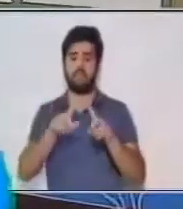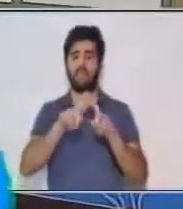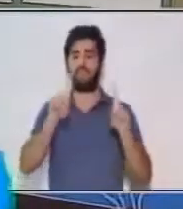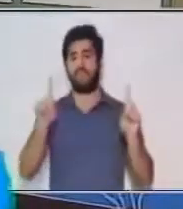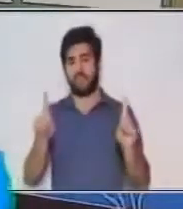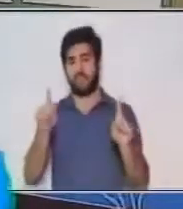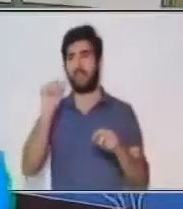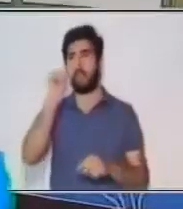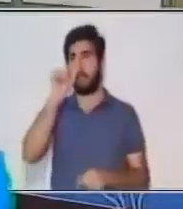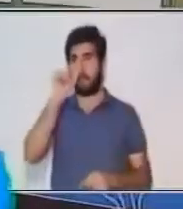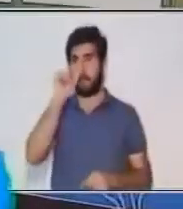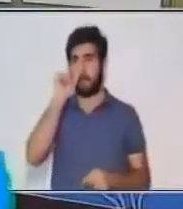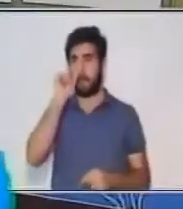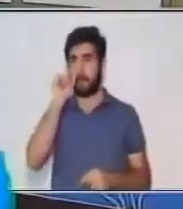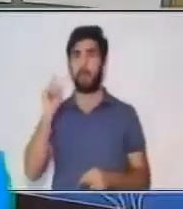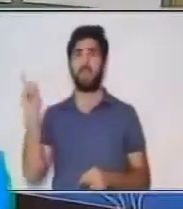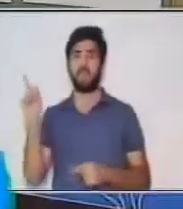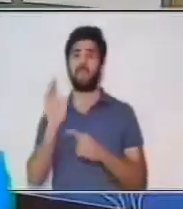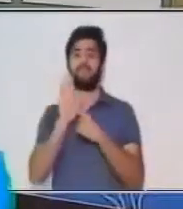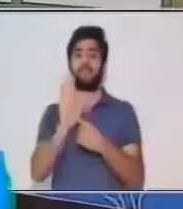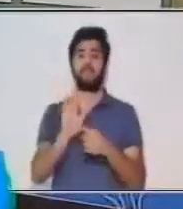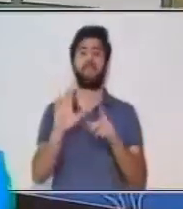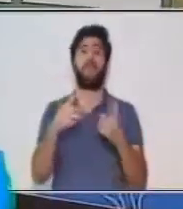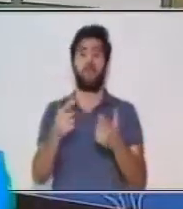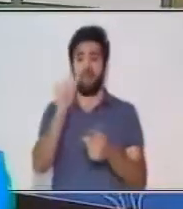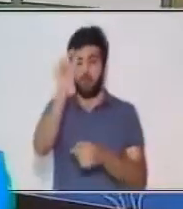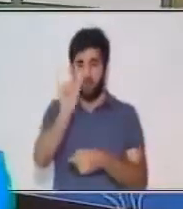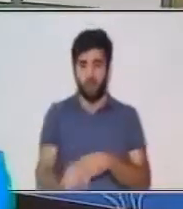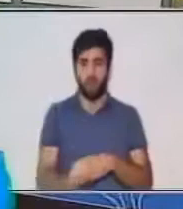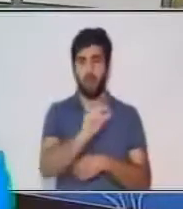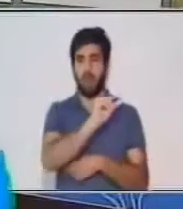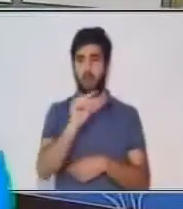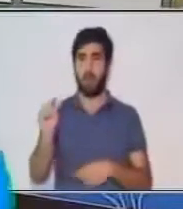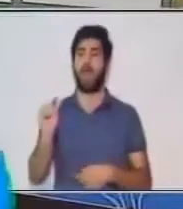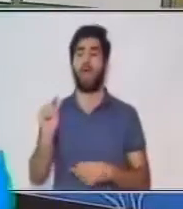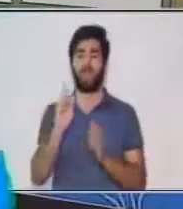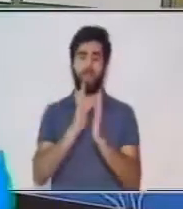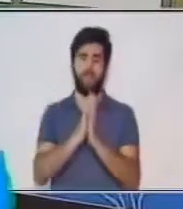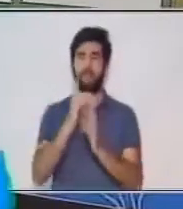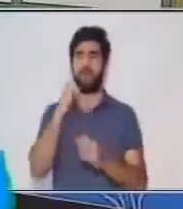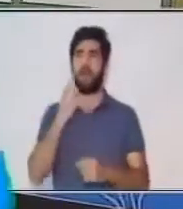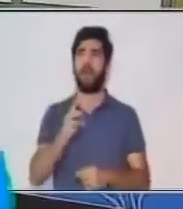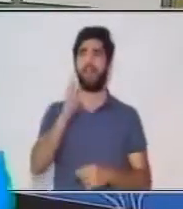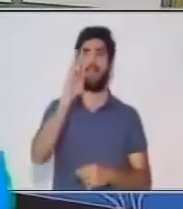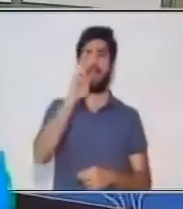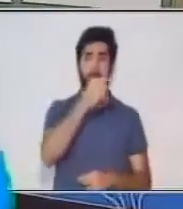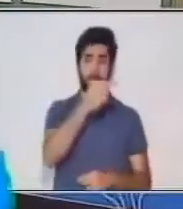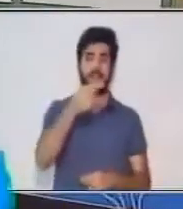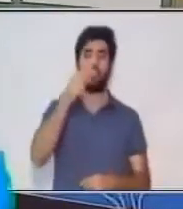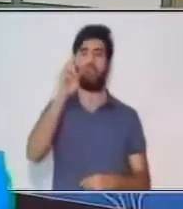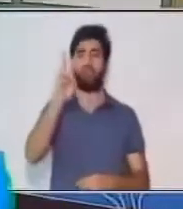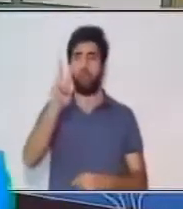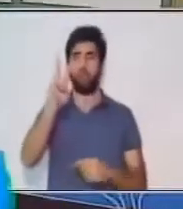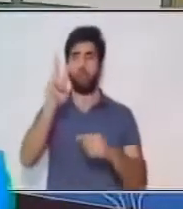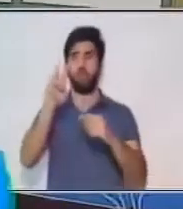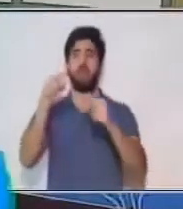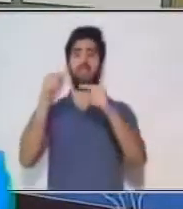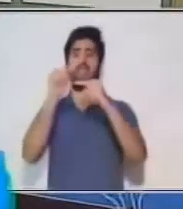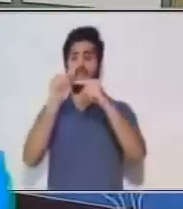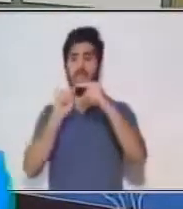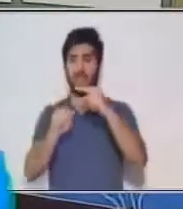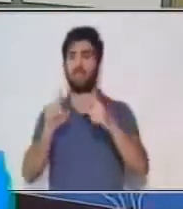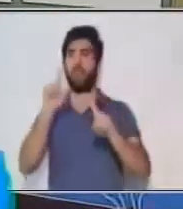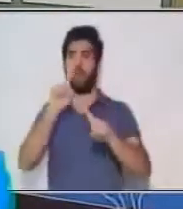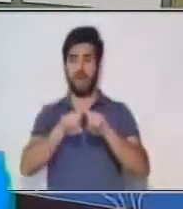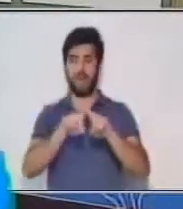Nos piden graficar la función 2 menos 2 dividido x cuadrado